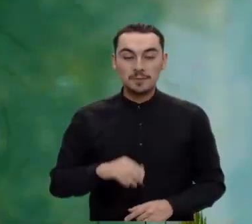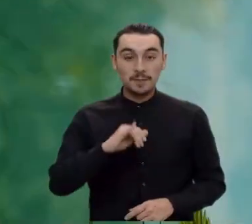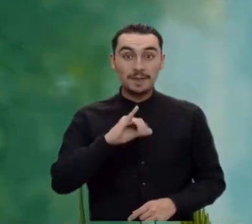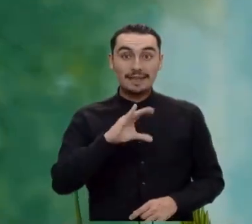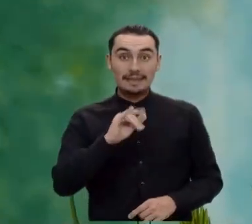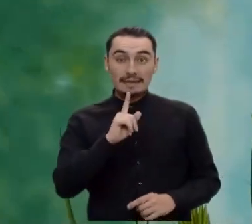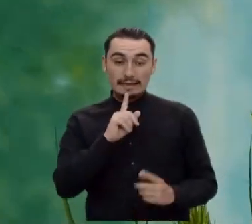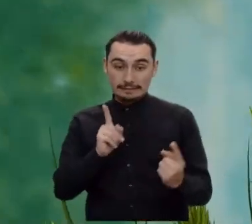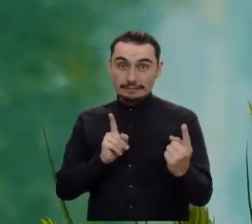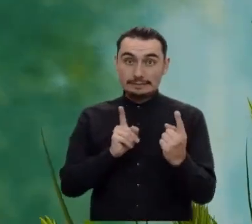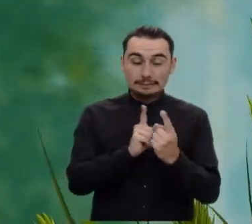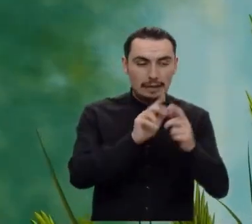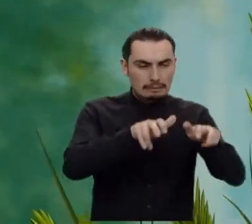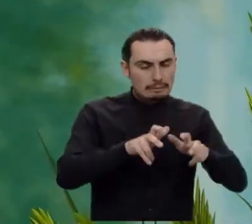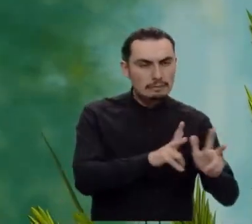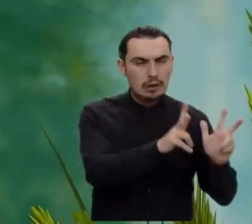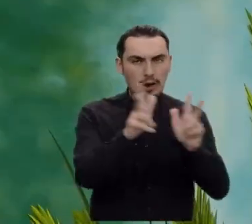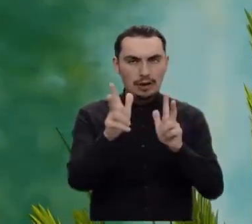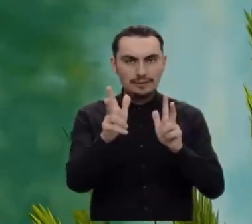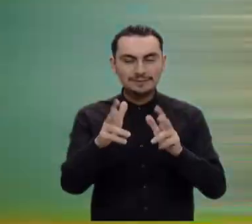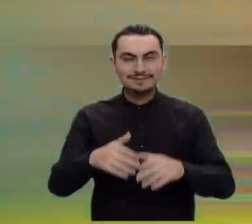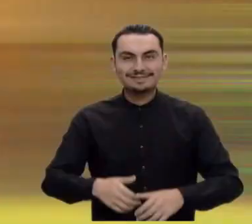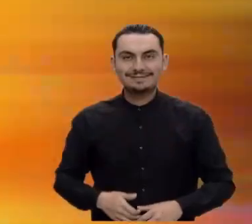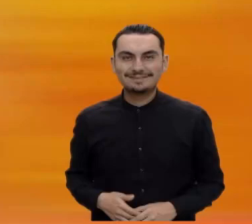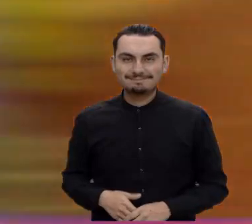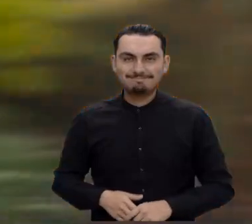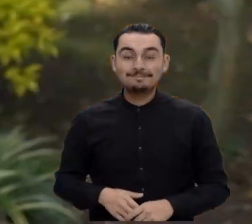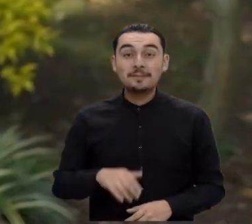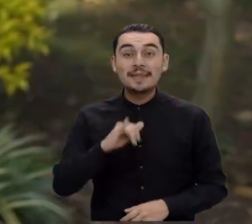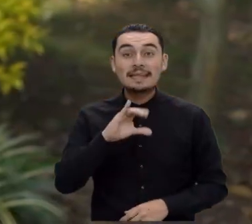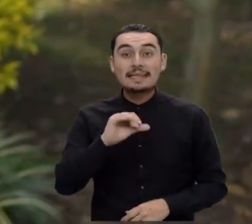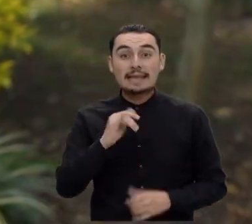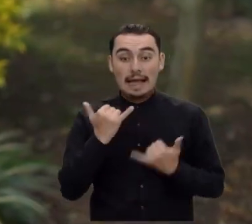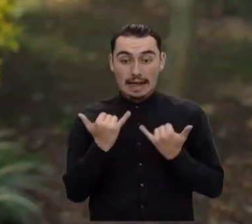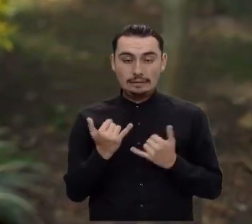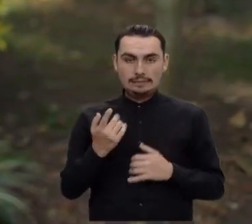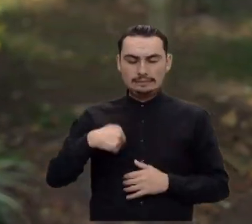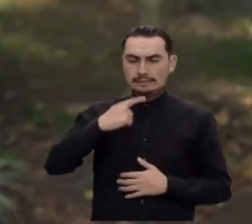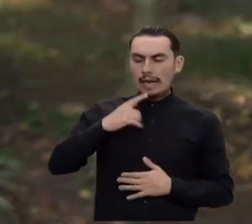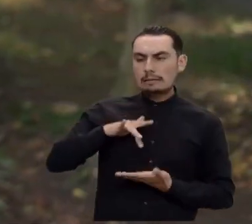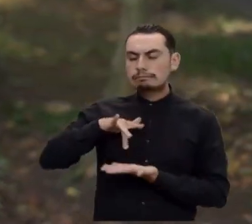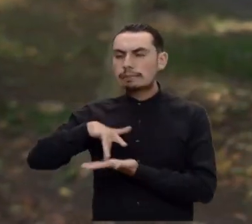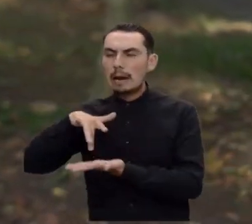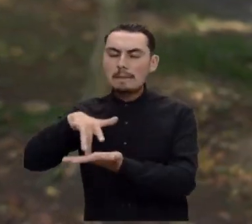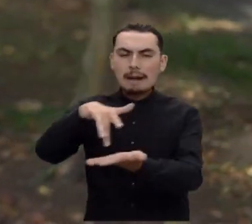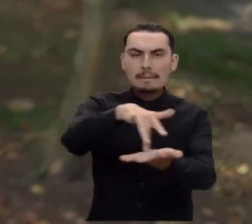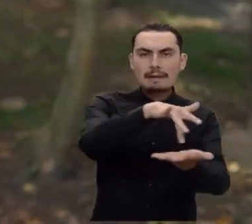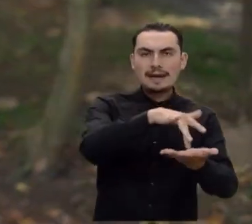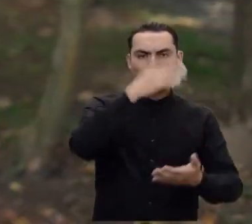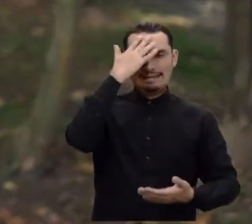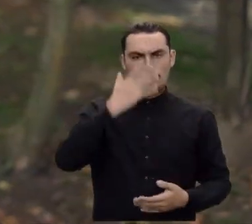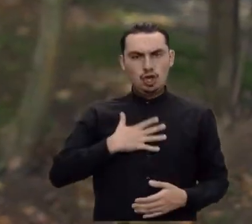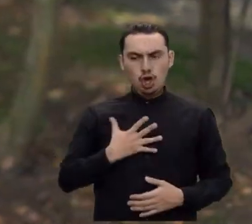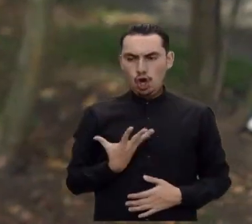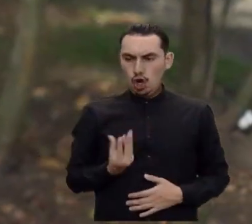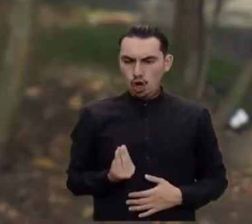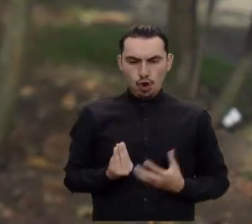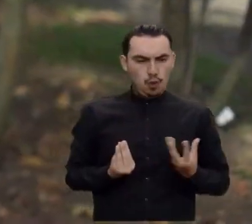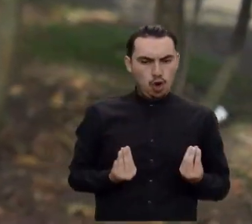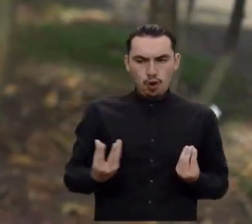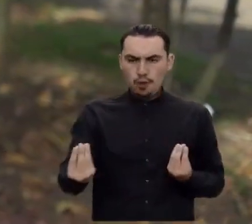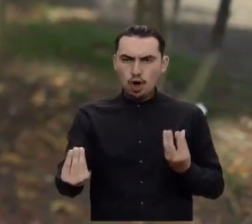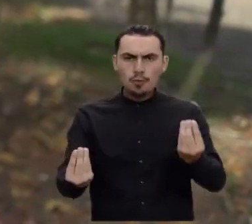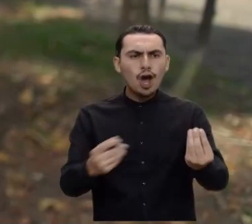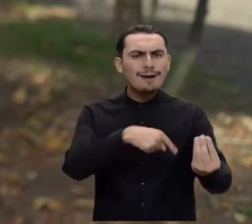ICA, más cerca del campo. El ICA llega a todos los rincones del país con sus funcionarios, quienes apoyan